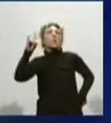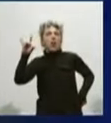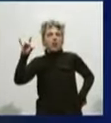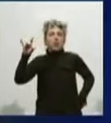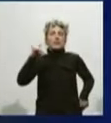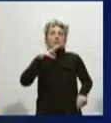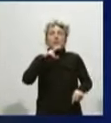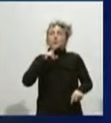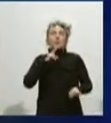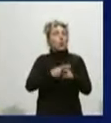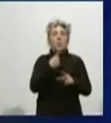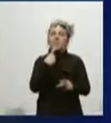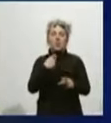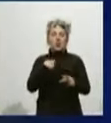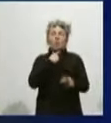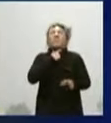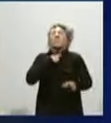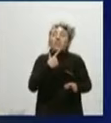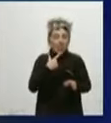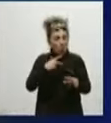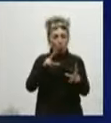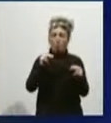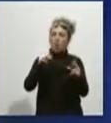urdón. Es que me atraganto cuando lo digo.